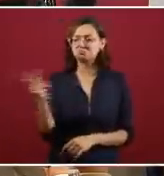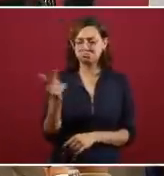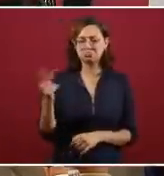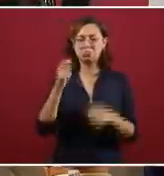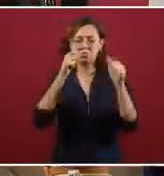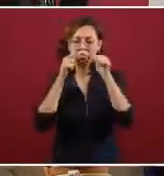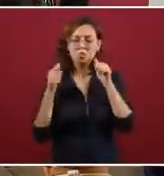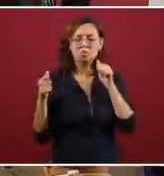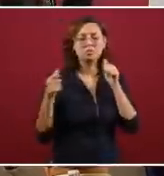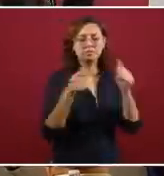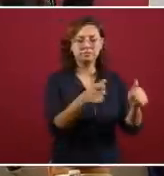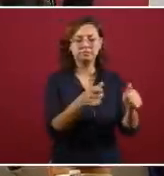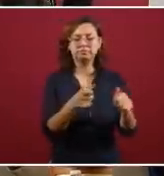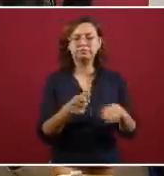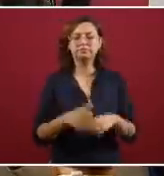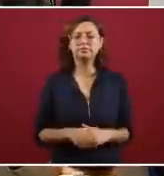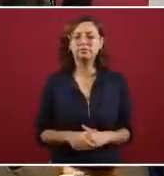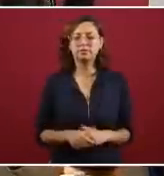No